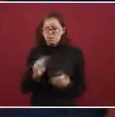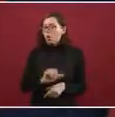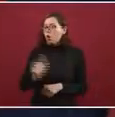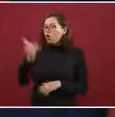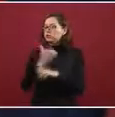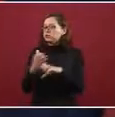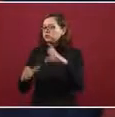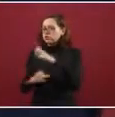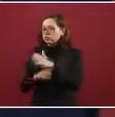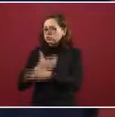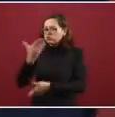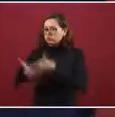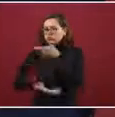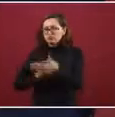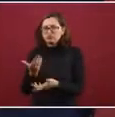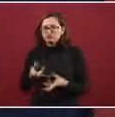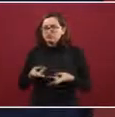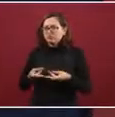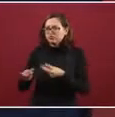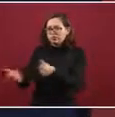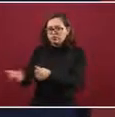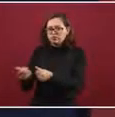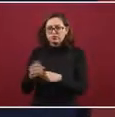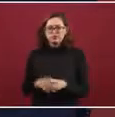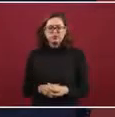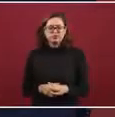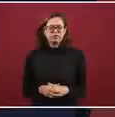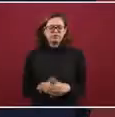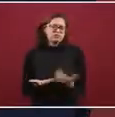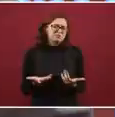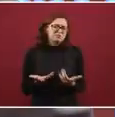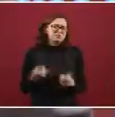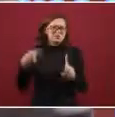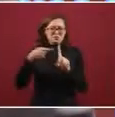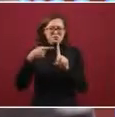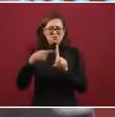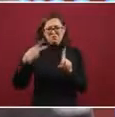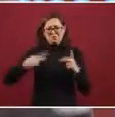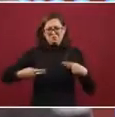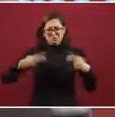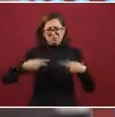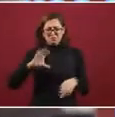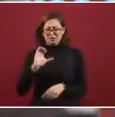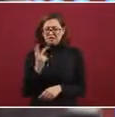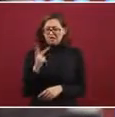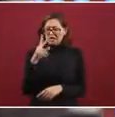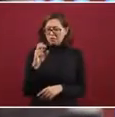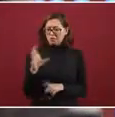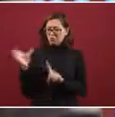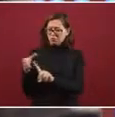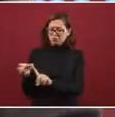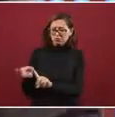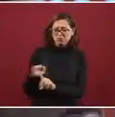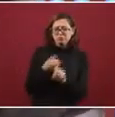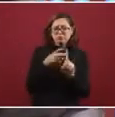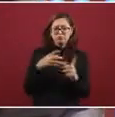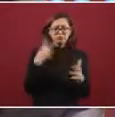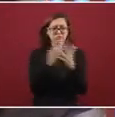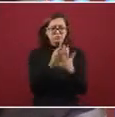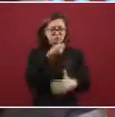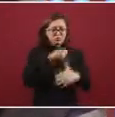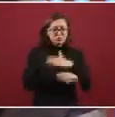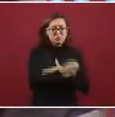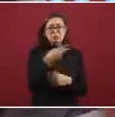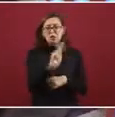De poco serviría una detención y procesamiento de un personaje como el Chapo Guzmán si los activos no